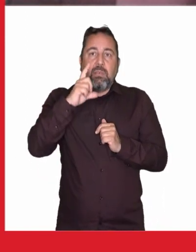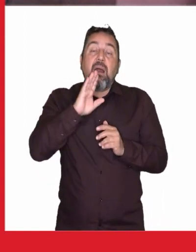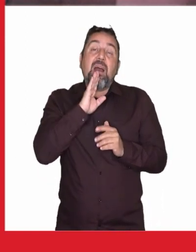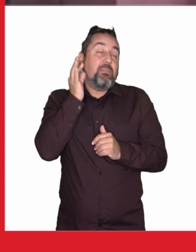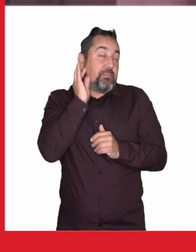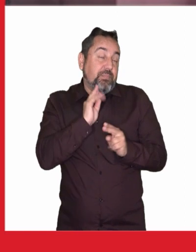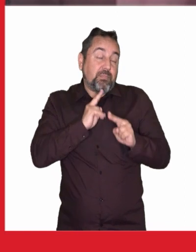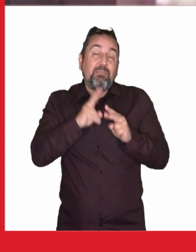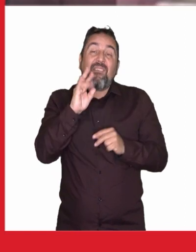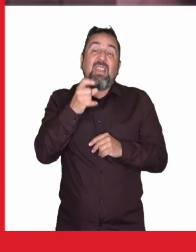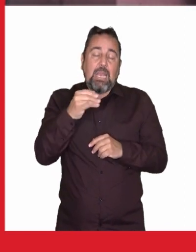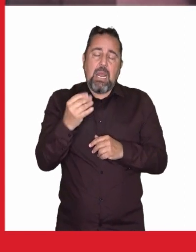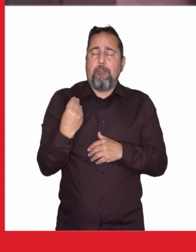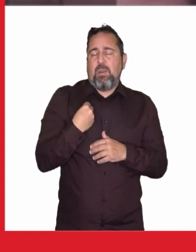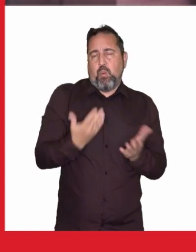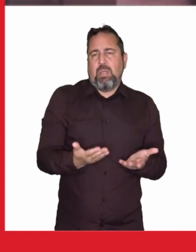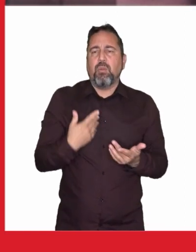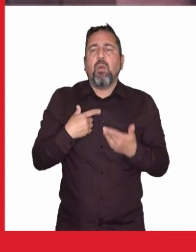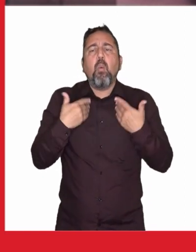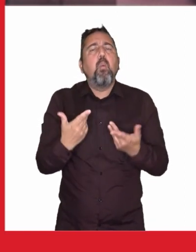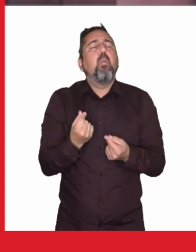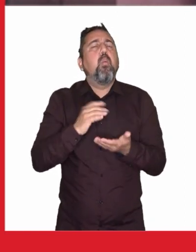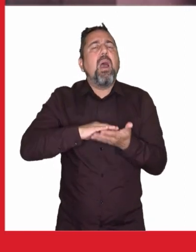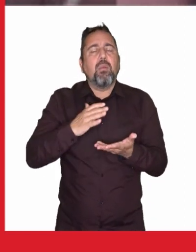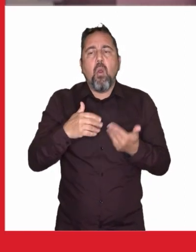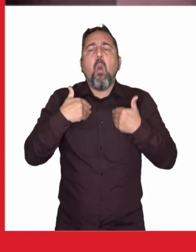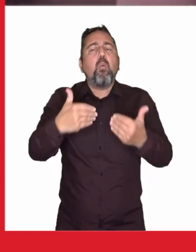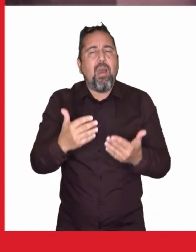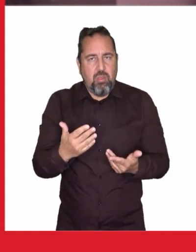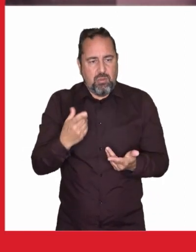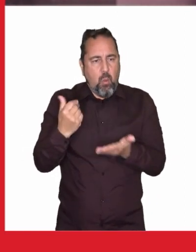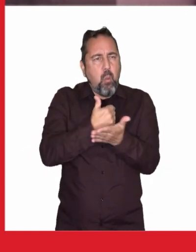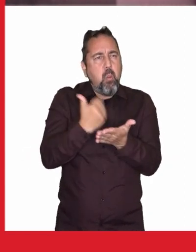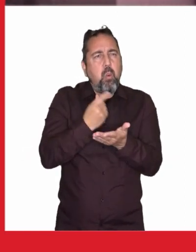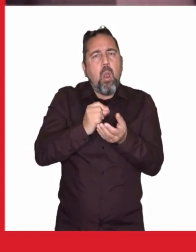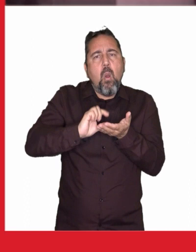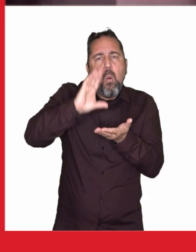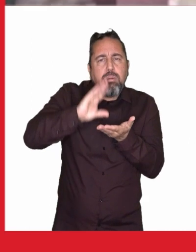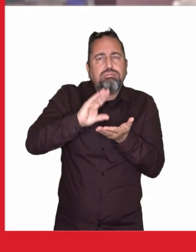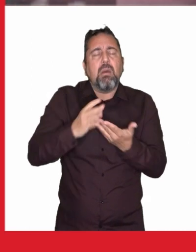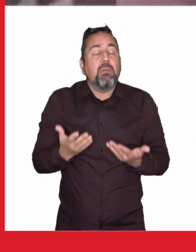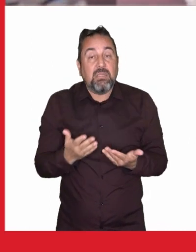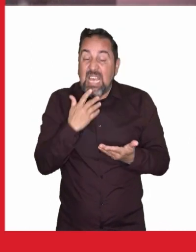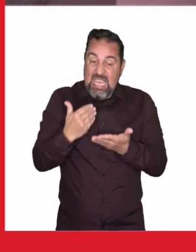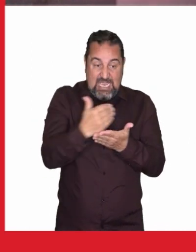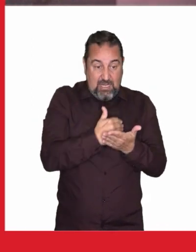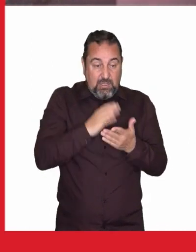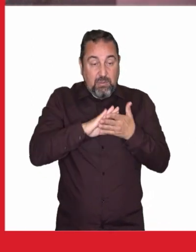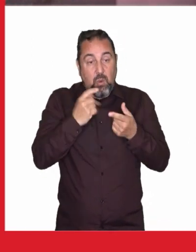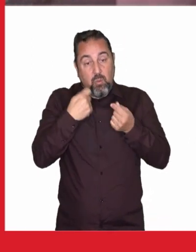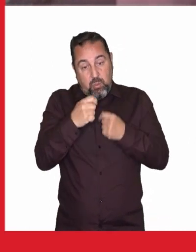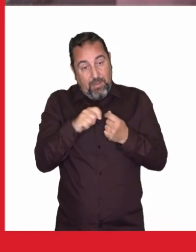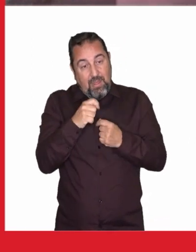¿Cuánto son los ingresos? Que es esto un poco que preguntaba también Virginia, ¿no? Claro, ¿cuándo voy a ganar dinero? Es decir, ¿cuándo voy a tener cuántos